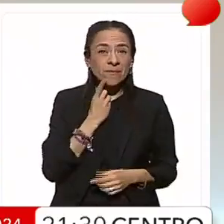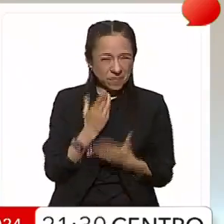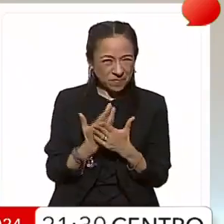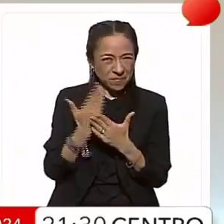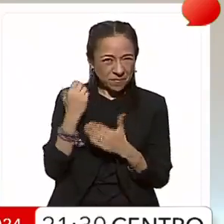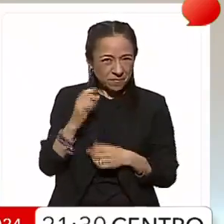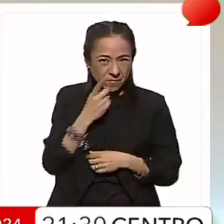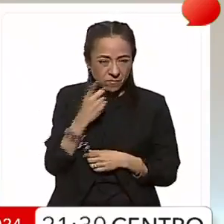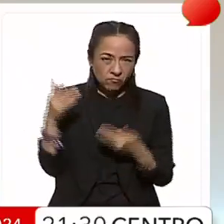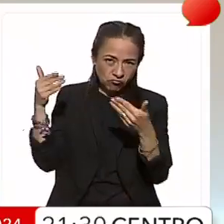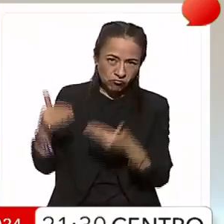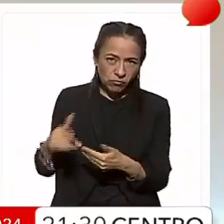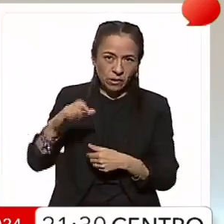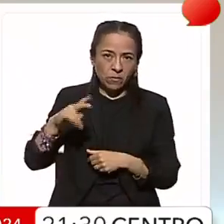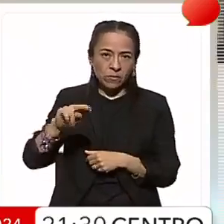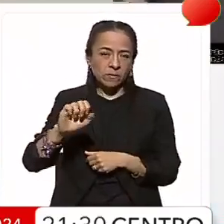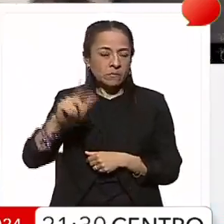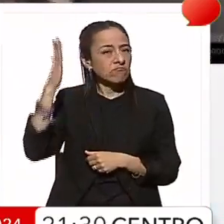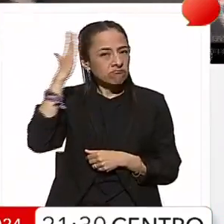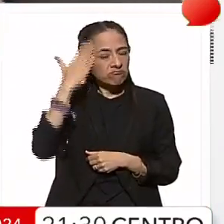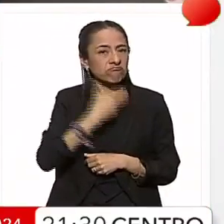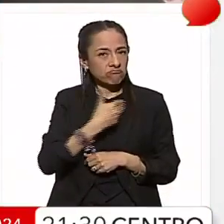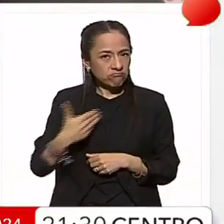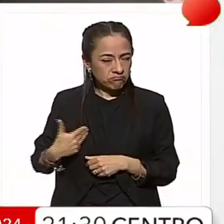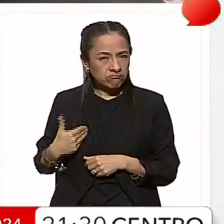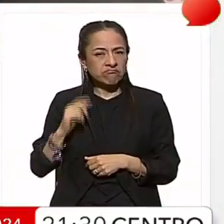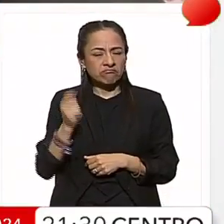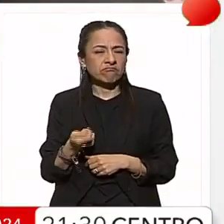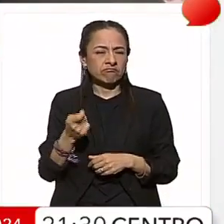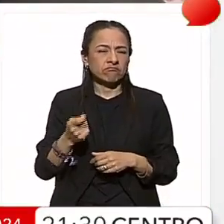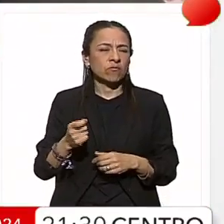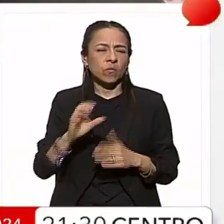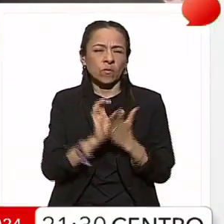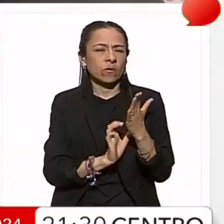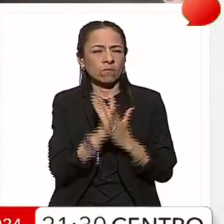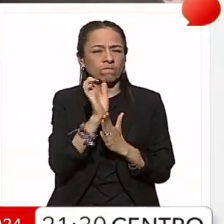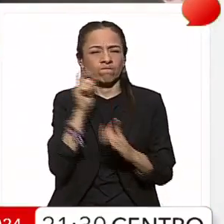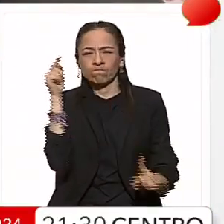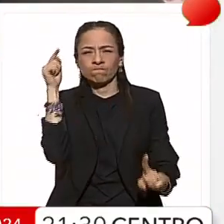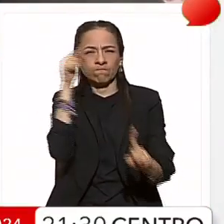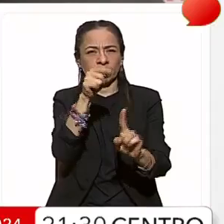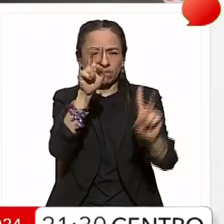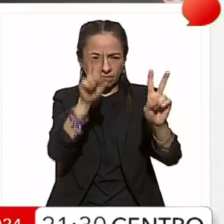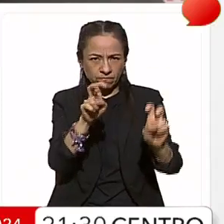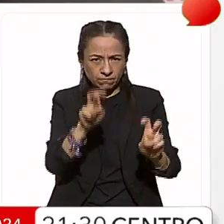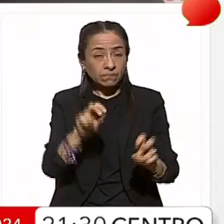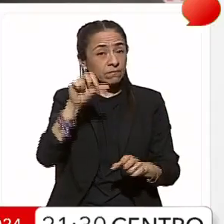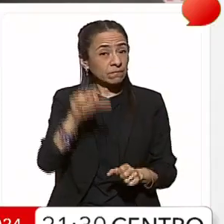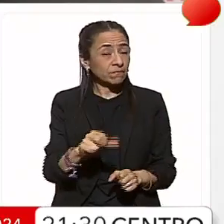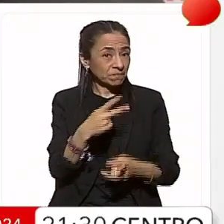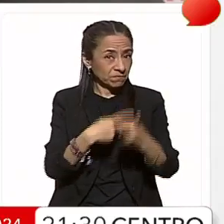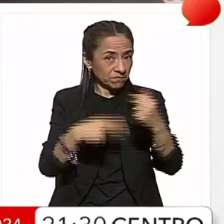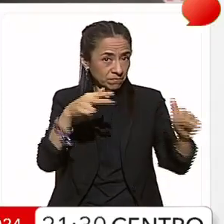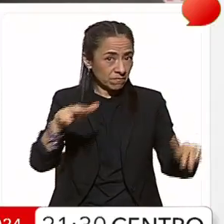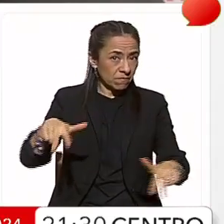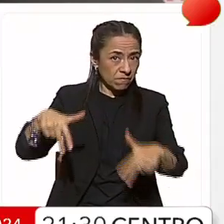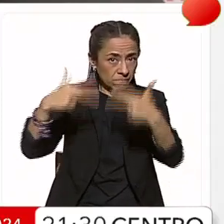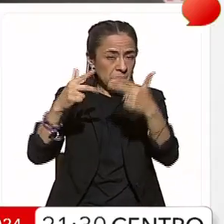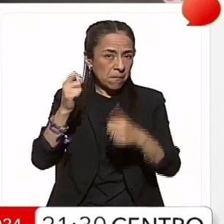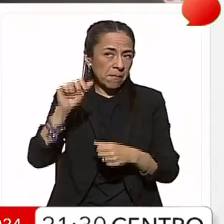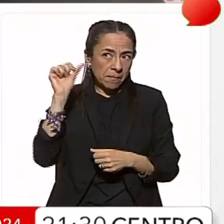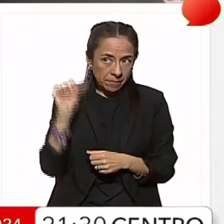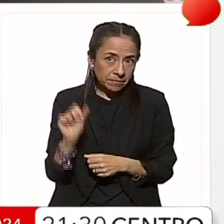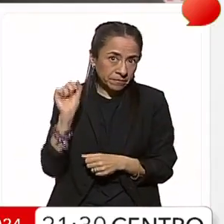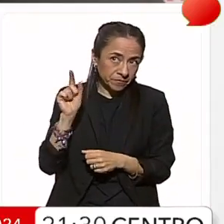asociado Leonel Godoy, presidente de la Comisión de Puntos Constitucionales, por acompañarnos esta noche que justamente se está discutiendo esto. Muy